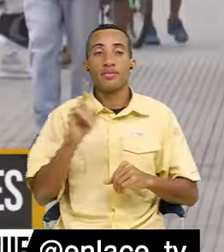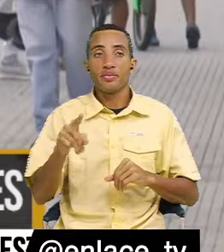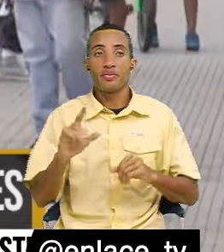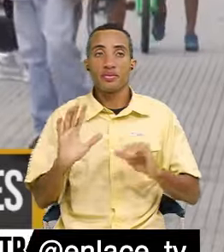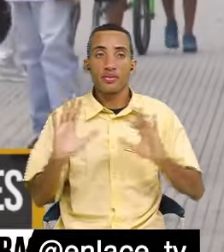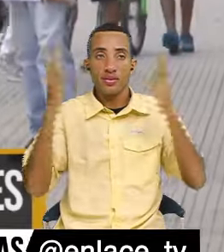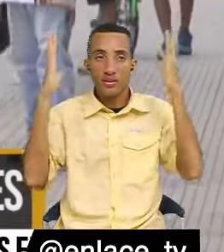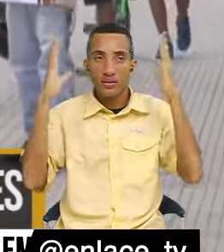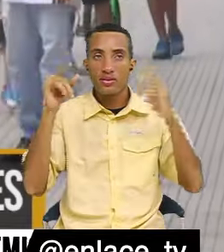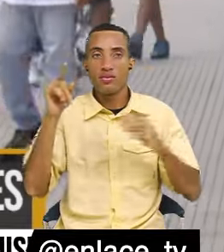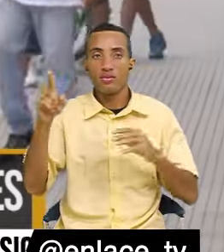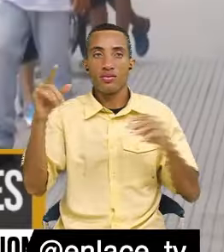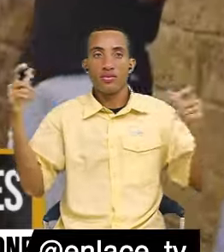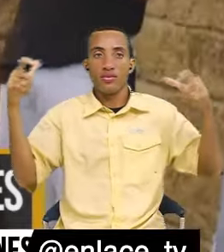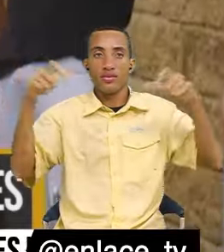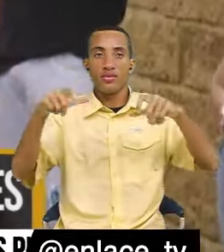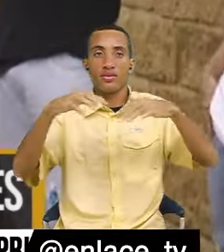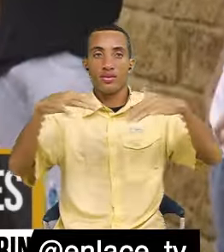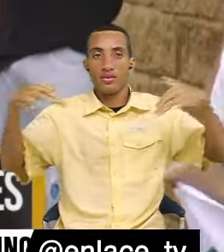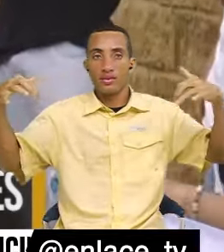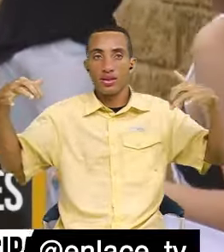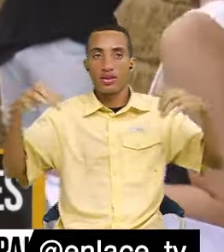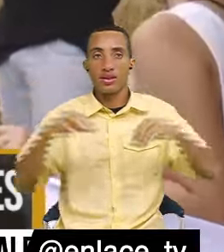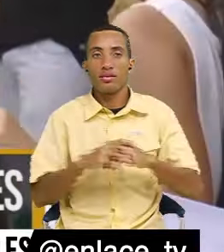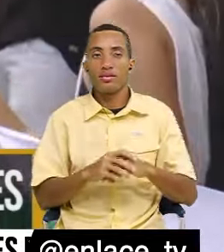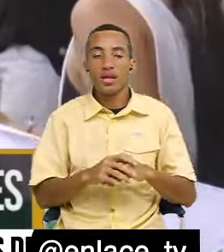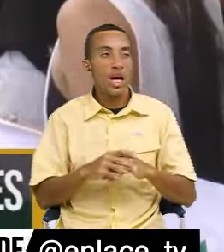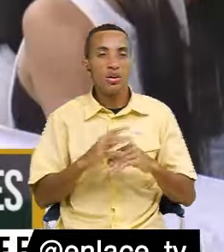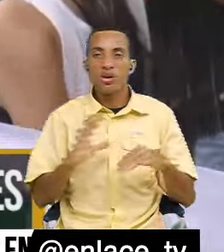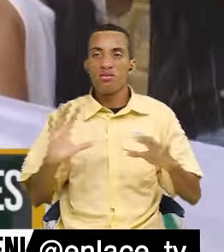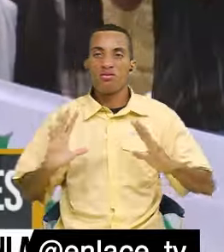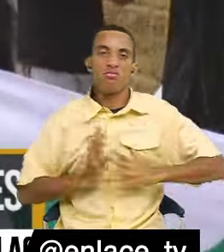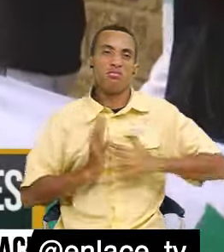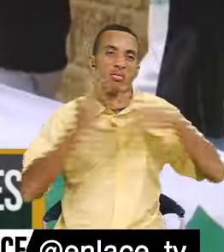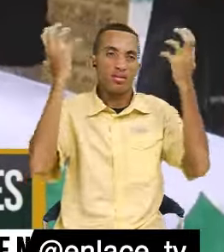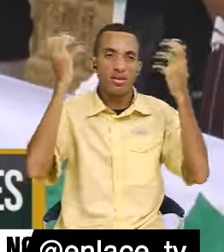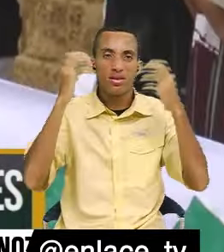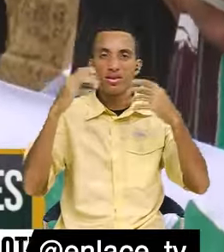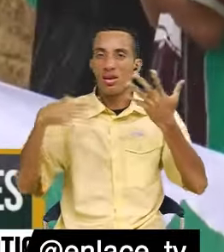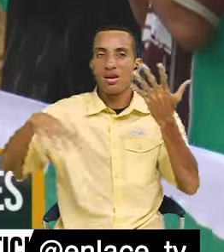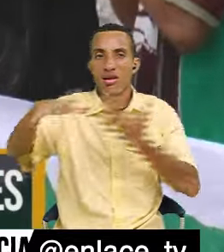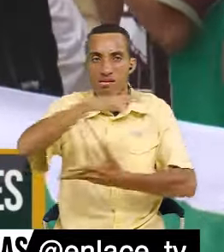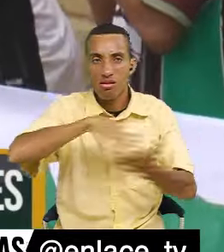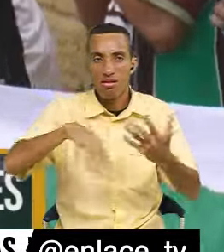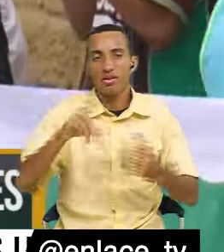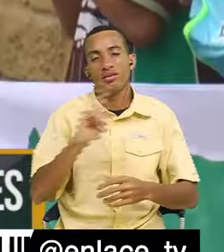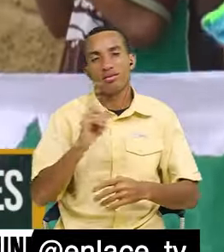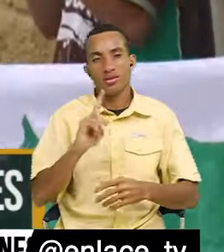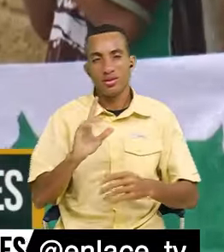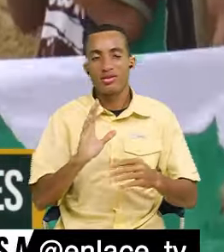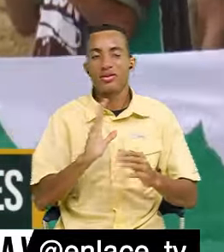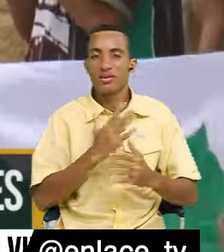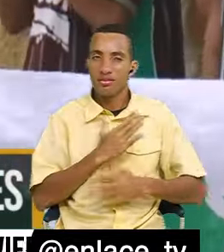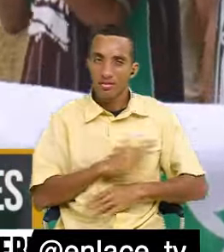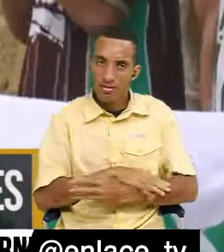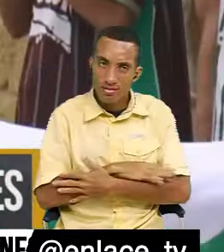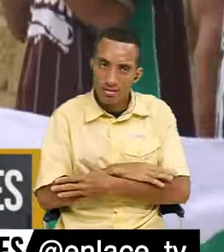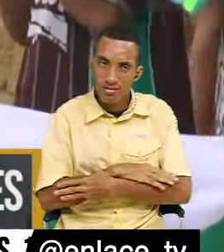en el estadio. No hay que hacer desmanes sobre las vías públicas, ni en los barrios, ni en los sectores, ni con las